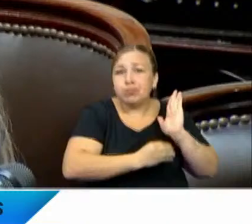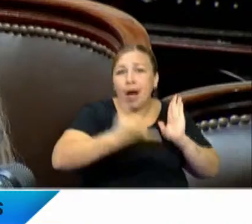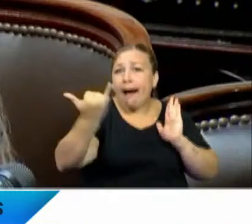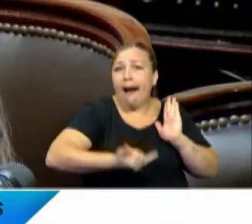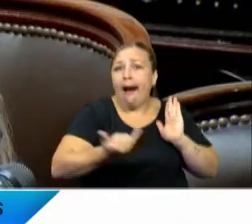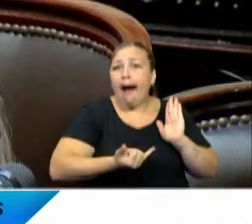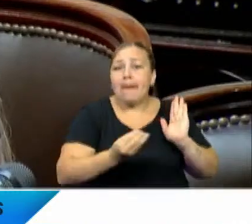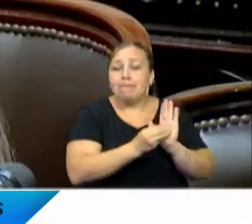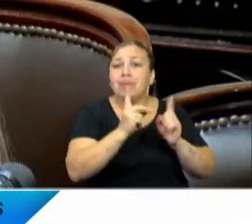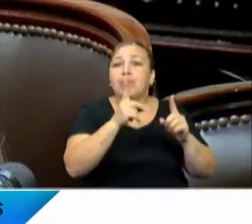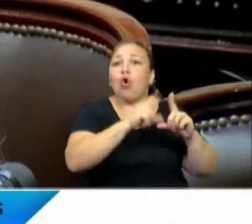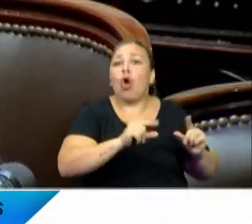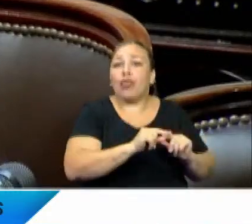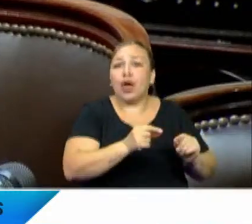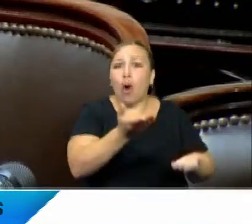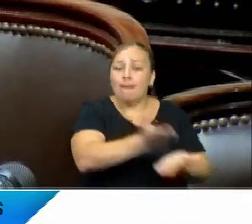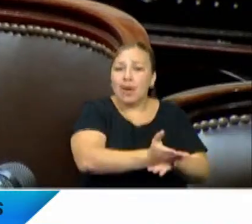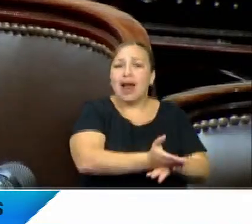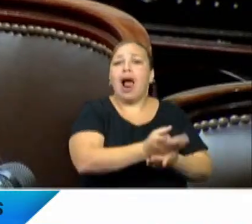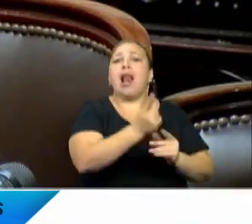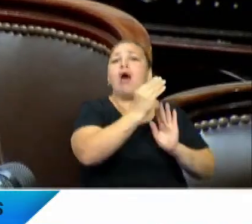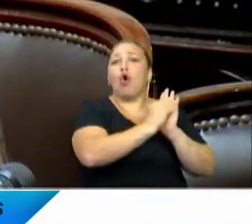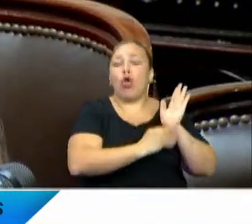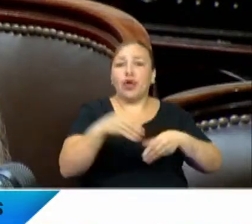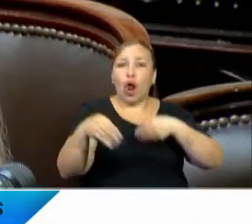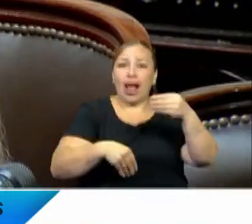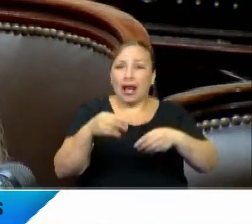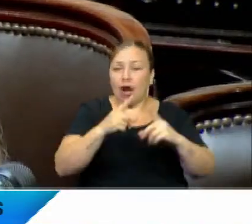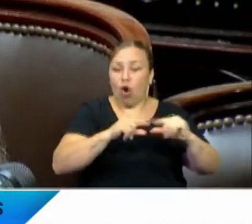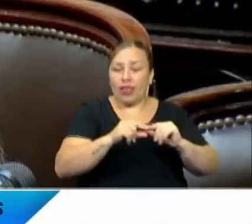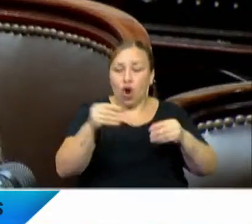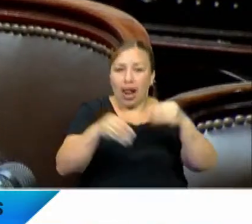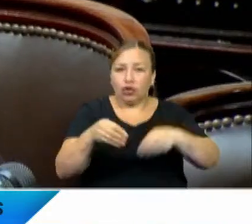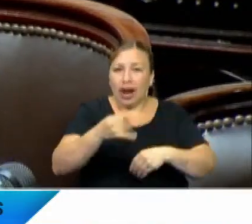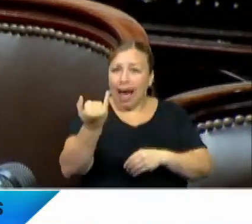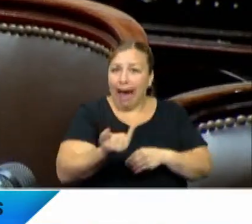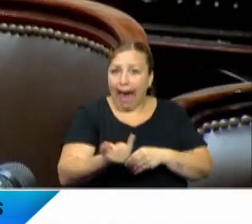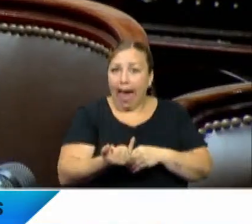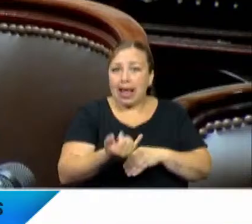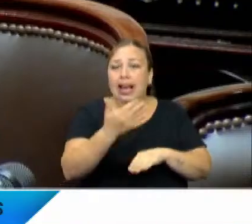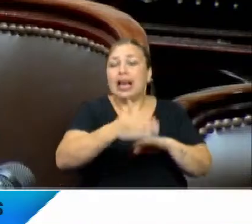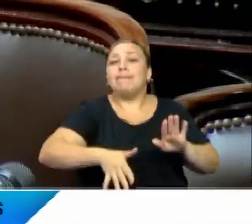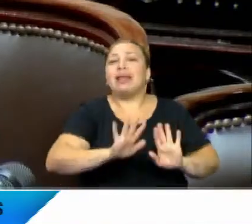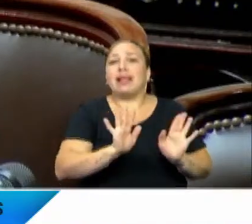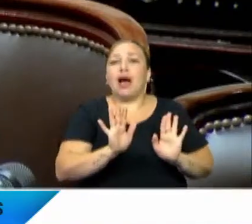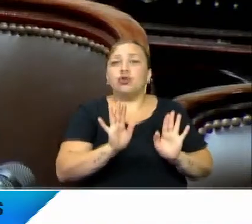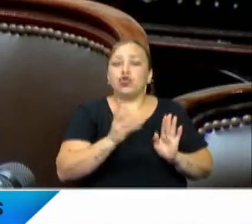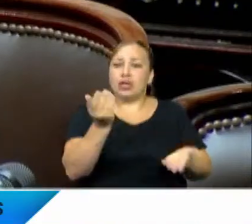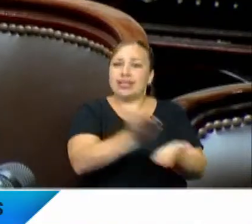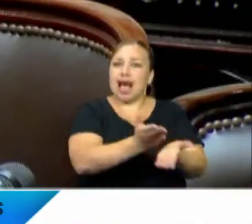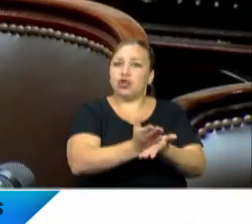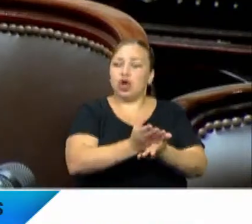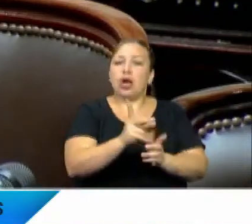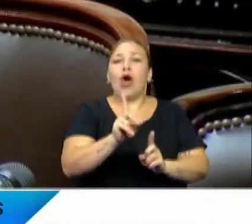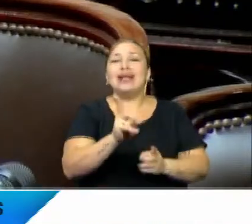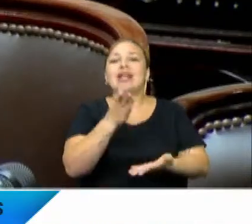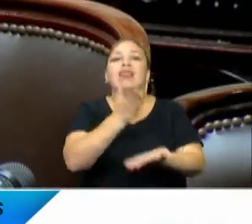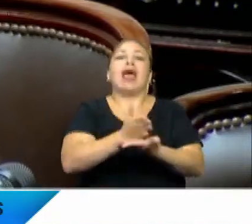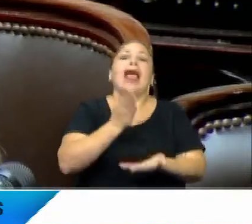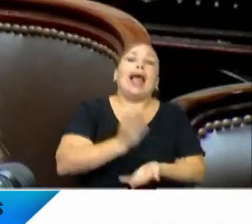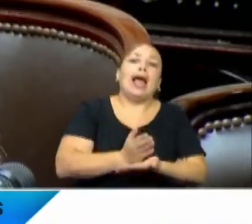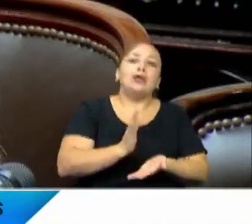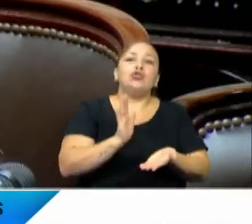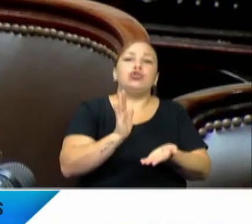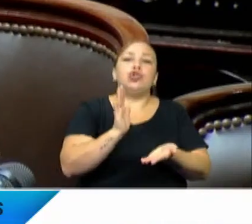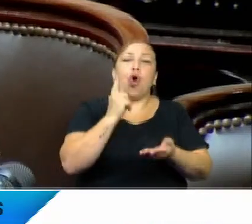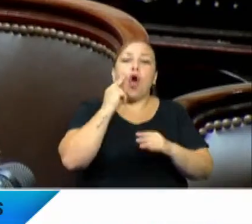dentro del Código Penal, dentro del Código Electoral, esas limitaciones que obviamente sancionan. Por lo tanto, no es un derecho ilimitado y